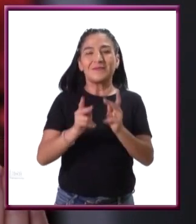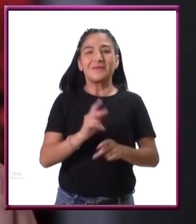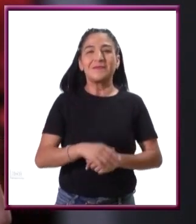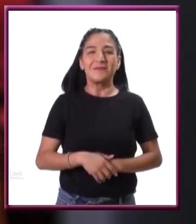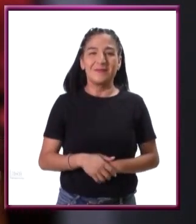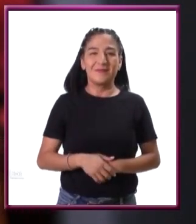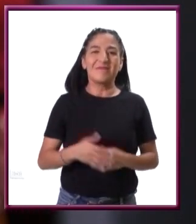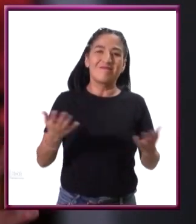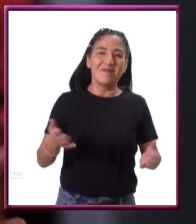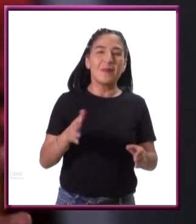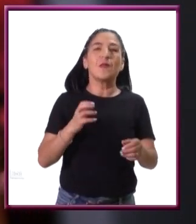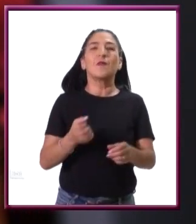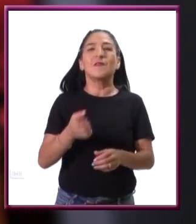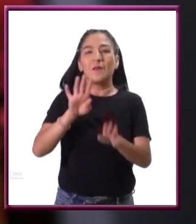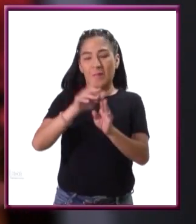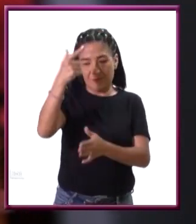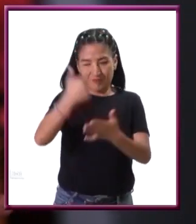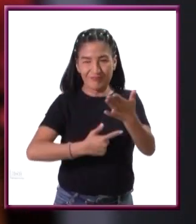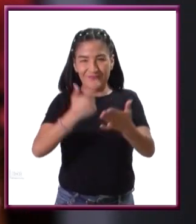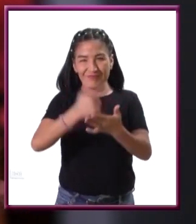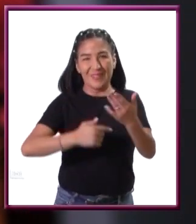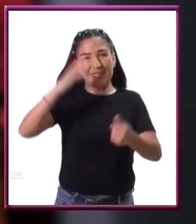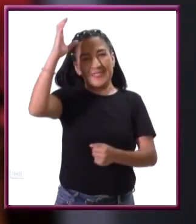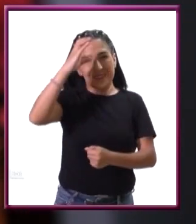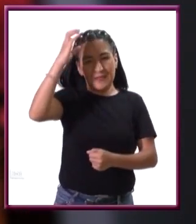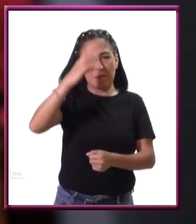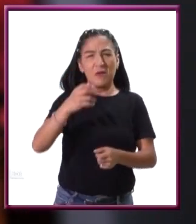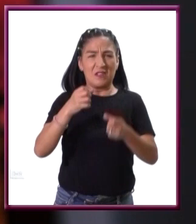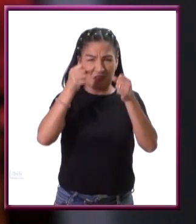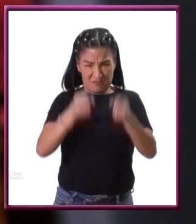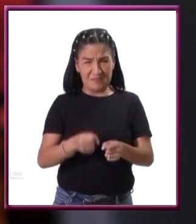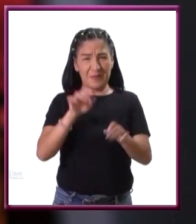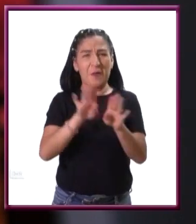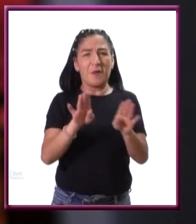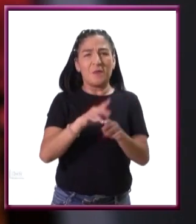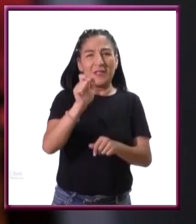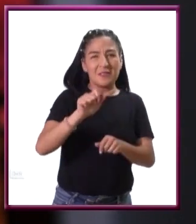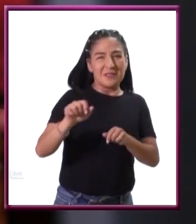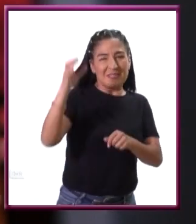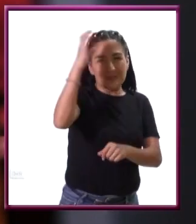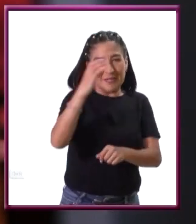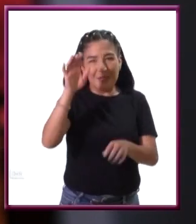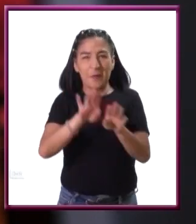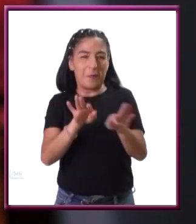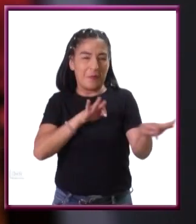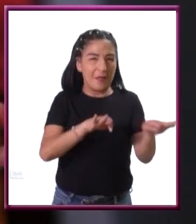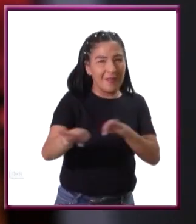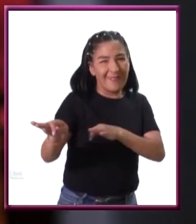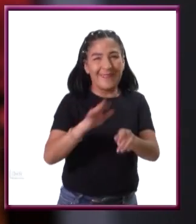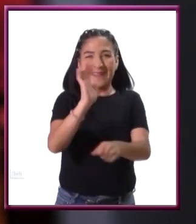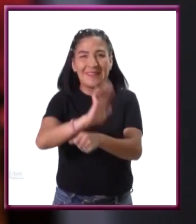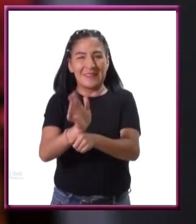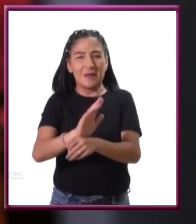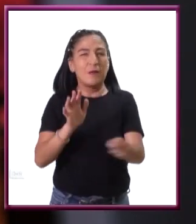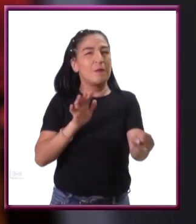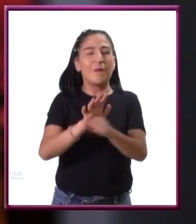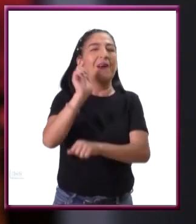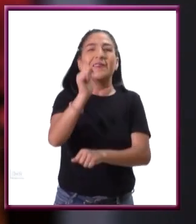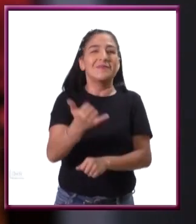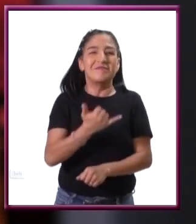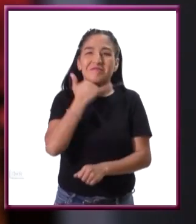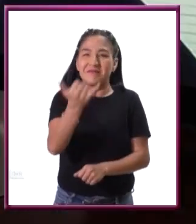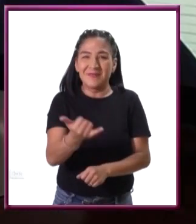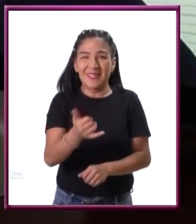datos científicos, ¿realmente la ciencia ficción está apegada a la ciencia? ¿O cuáles son los errores más comunes que se suelen